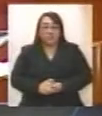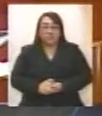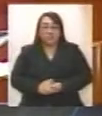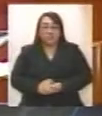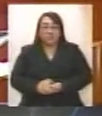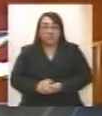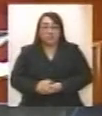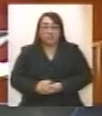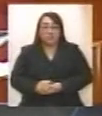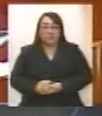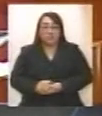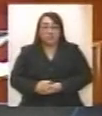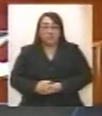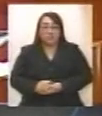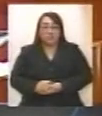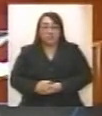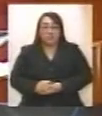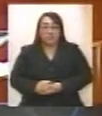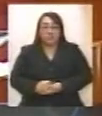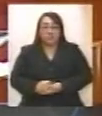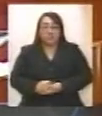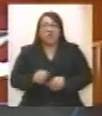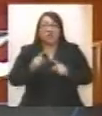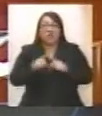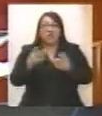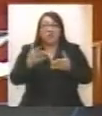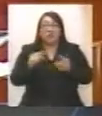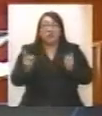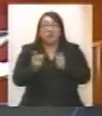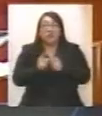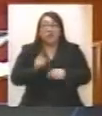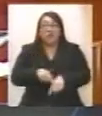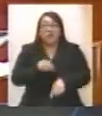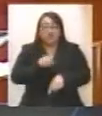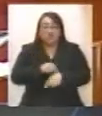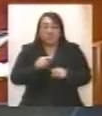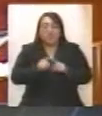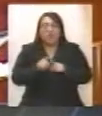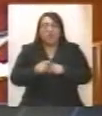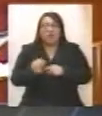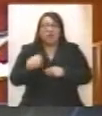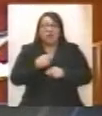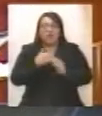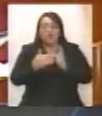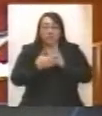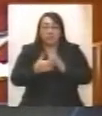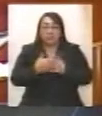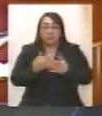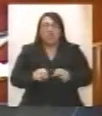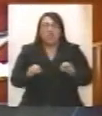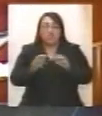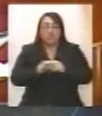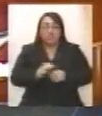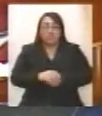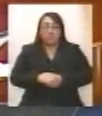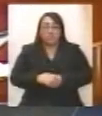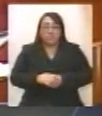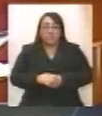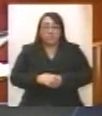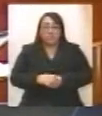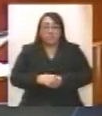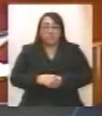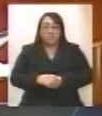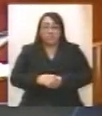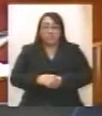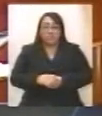Pero si bien estos objetivos son de mediano y largo plazo, también hemos identificado metas concretas, Presidenta, en